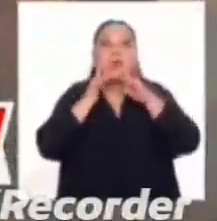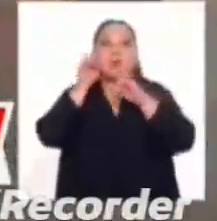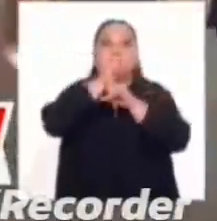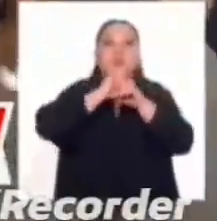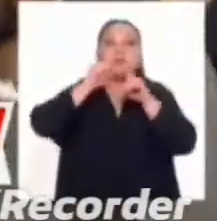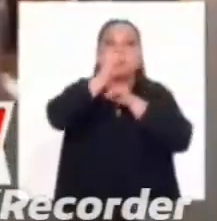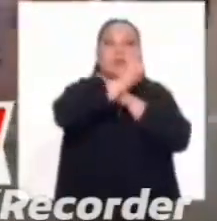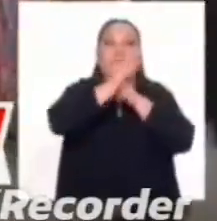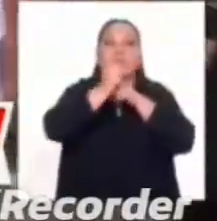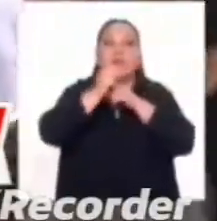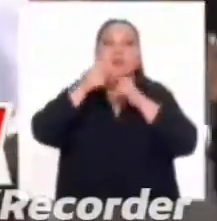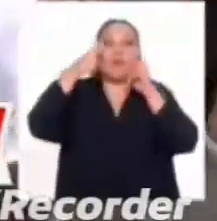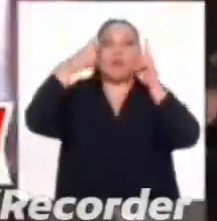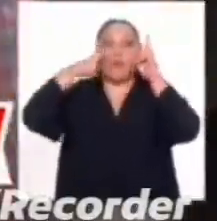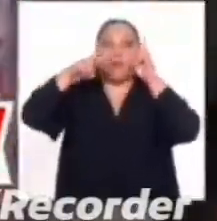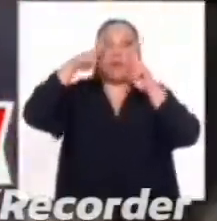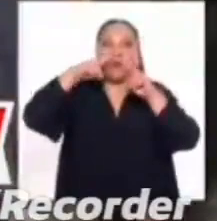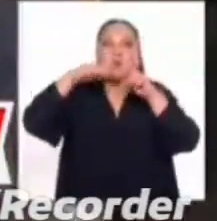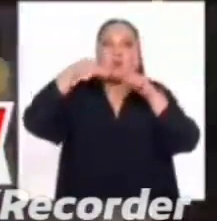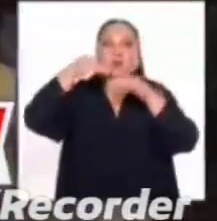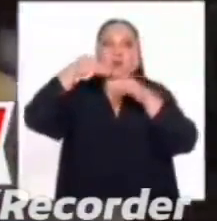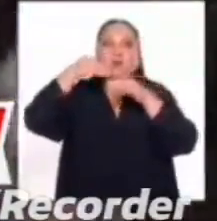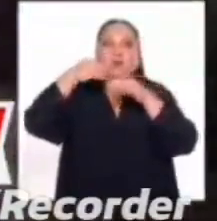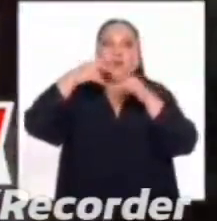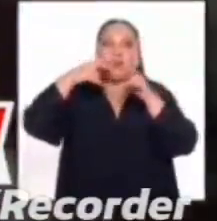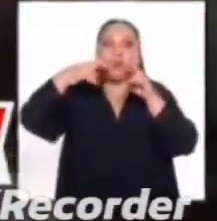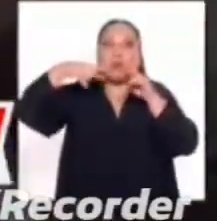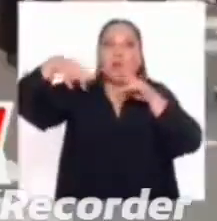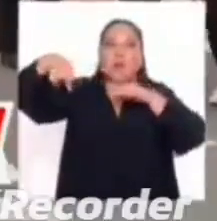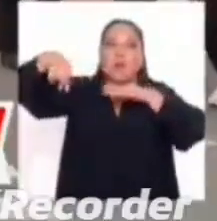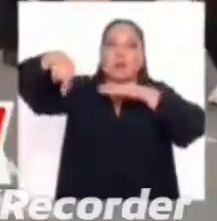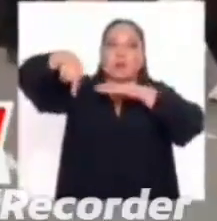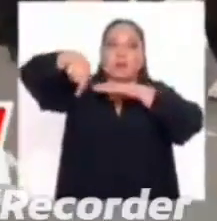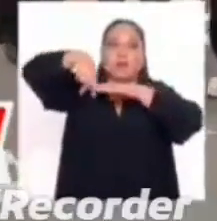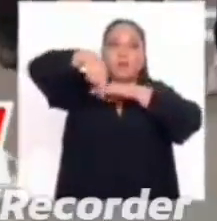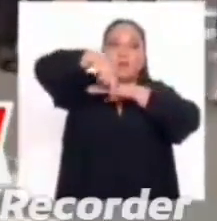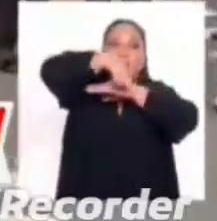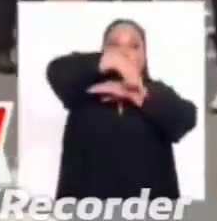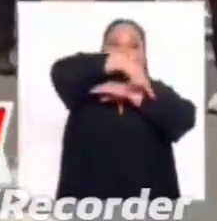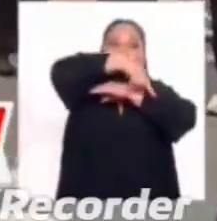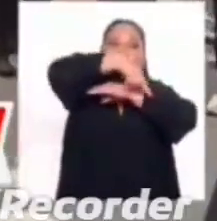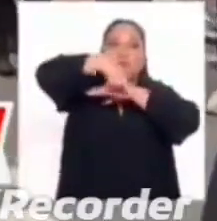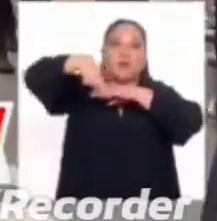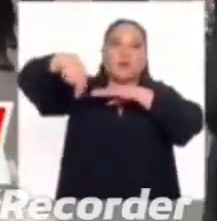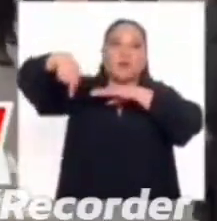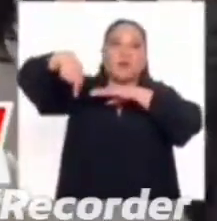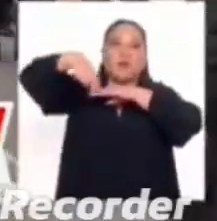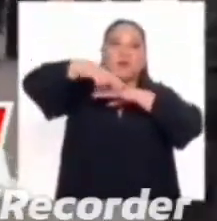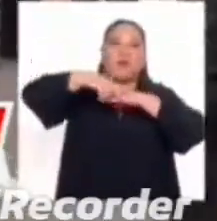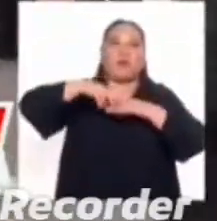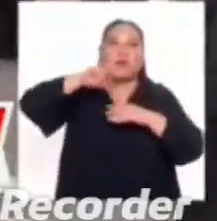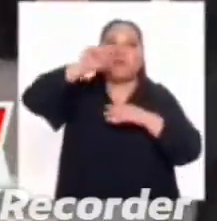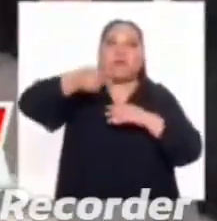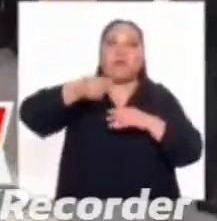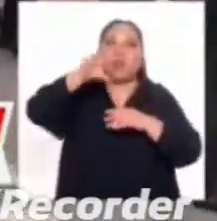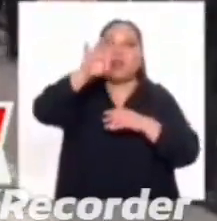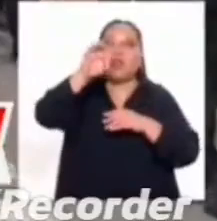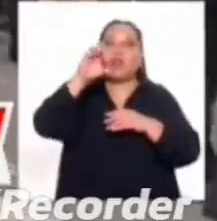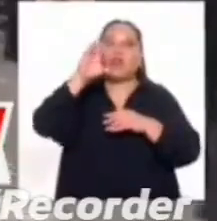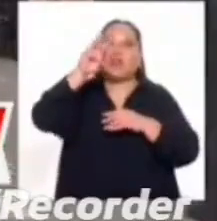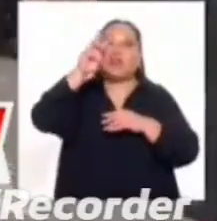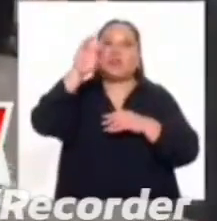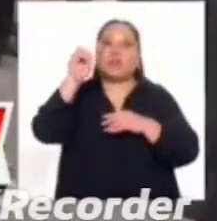de la jefa de Estado. Hay que indicar que en 1960 el presidente Manuel Prado